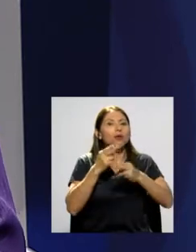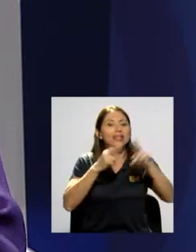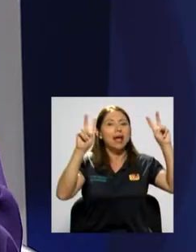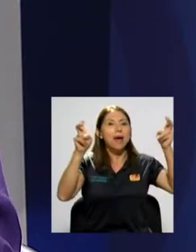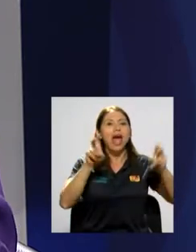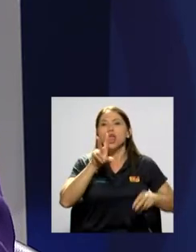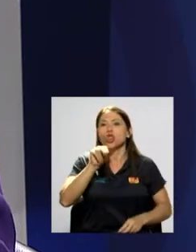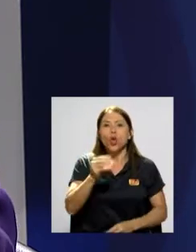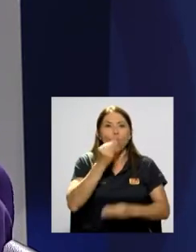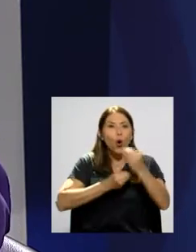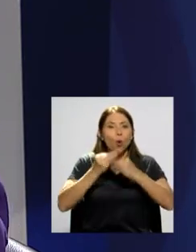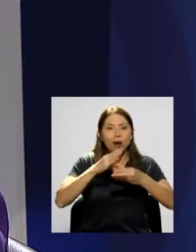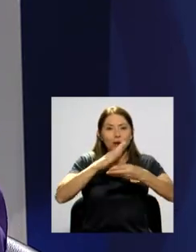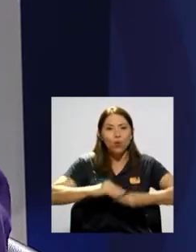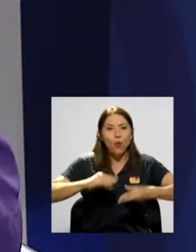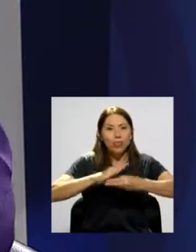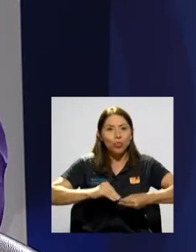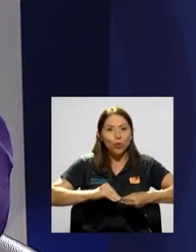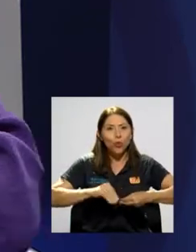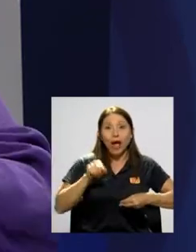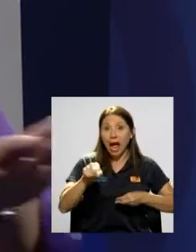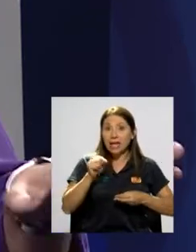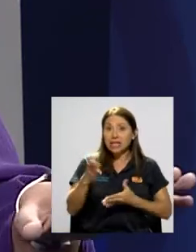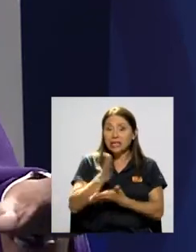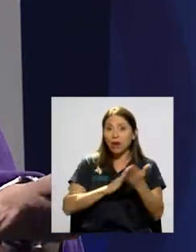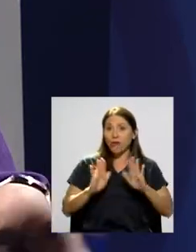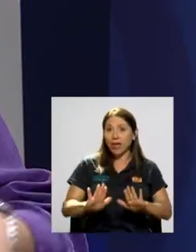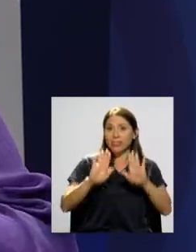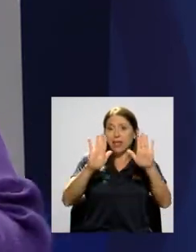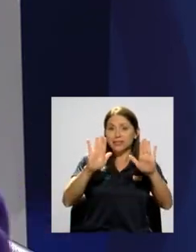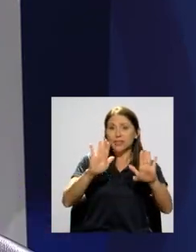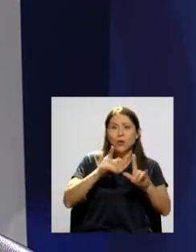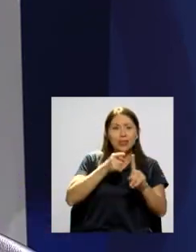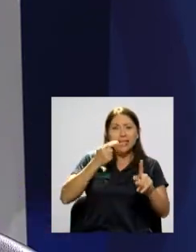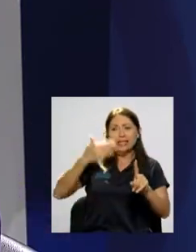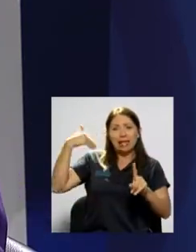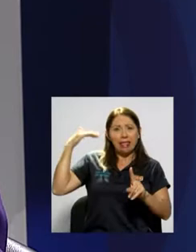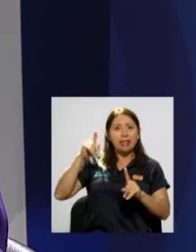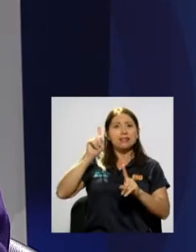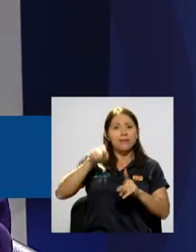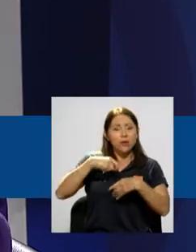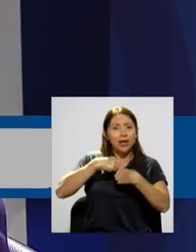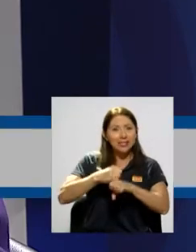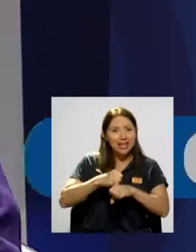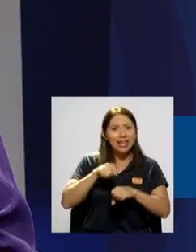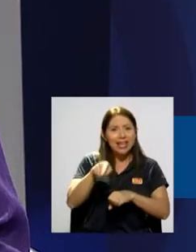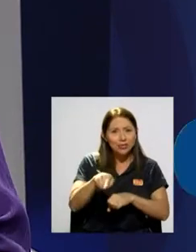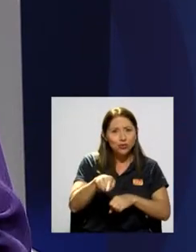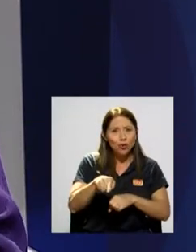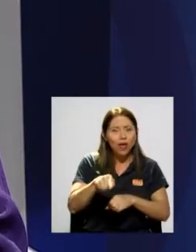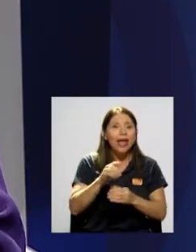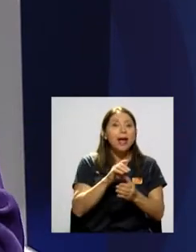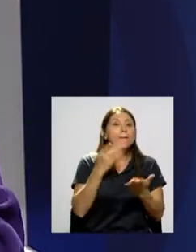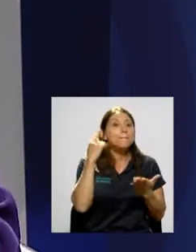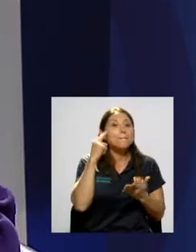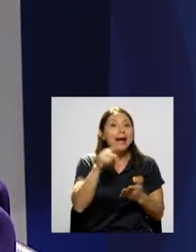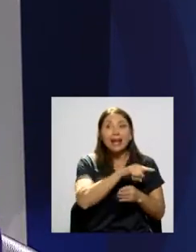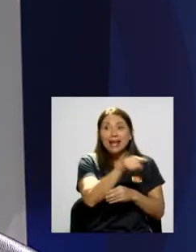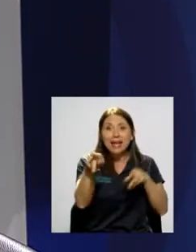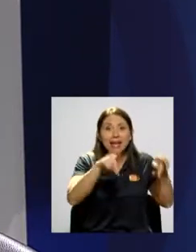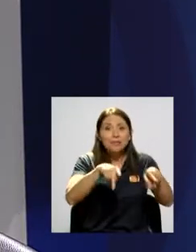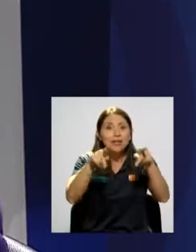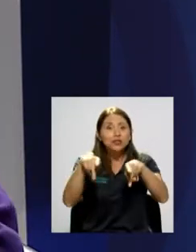aquí del periódico de algo que me parecería fantástico y pienso que debió haber hecho desde siempre, ¿verdad? Que es evitar que las personas consuman las